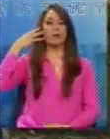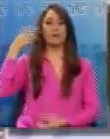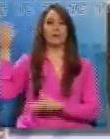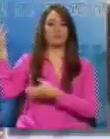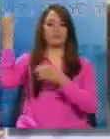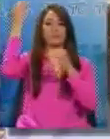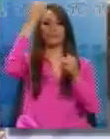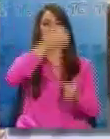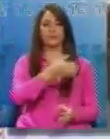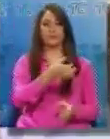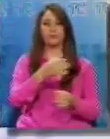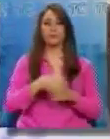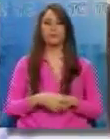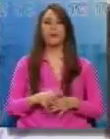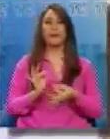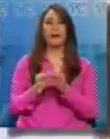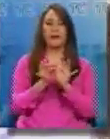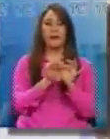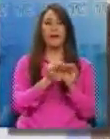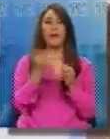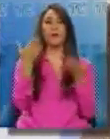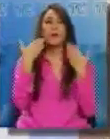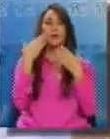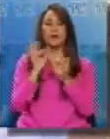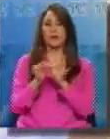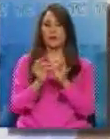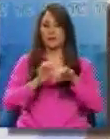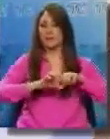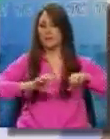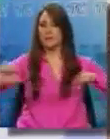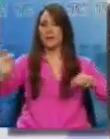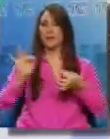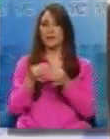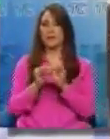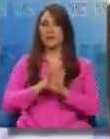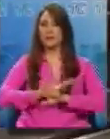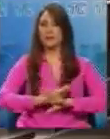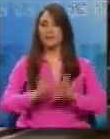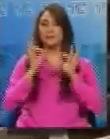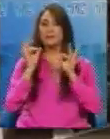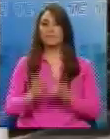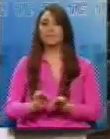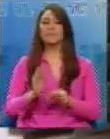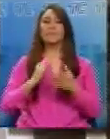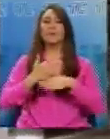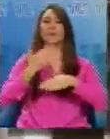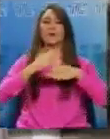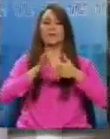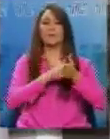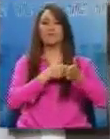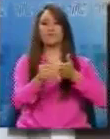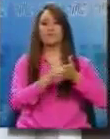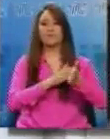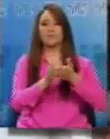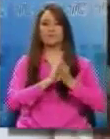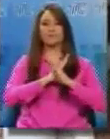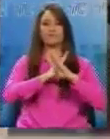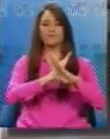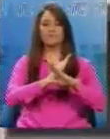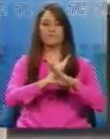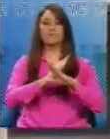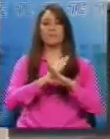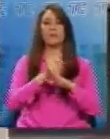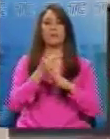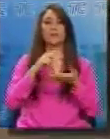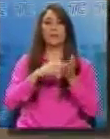ecuatoriano. Se las trató, se las limpió en Guayaquil antes del embarque para Baltra, se las galvanizó con un galvanizado extremo porque